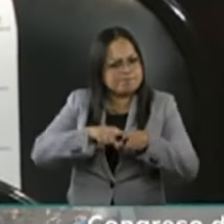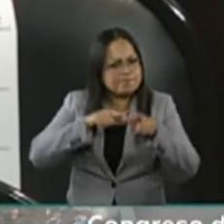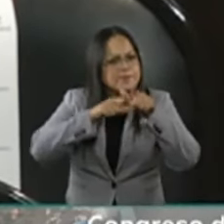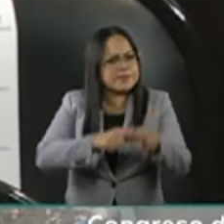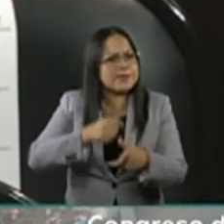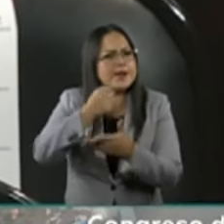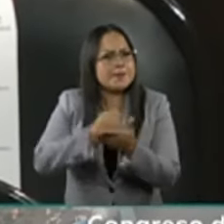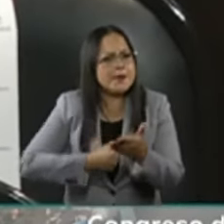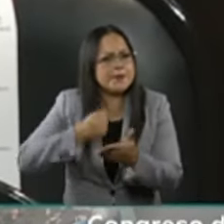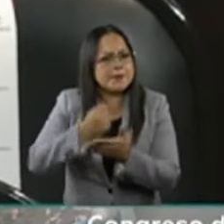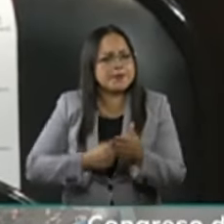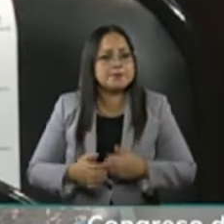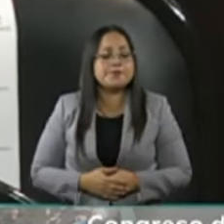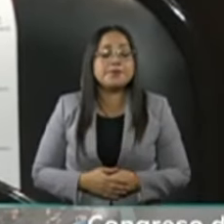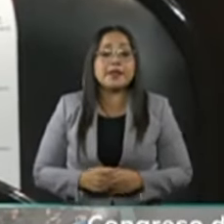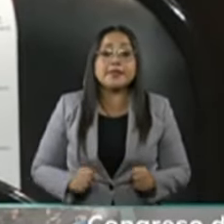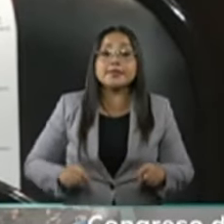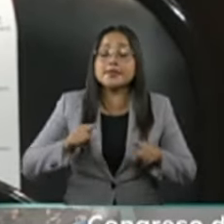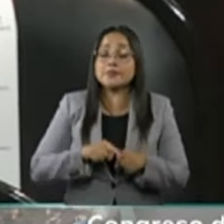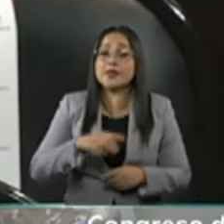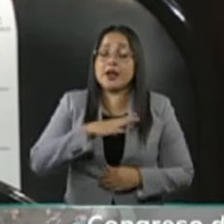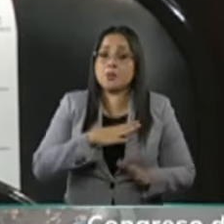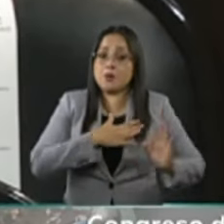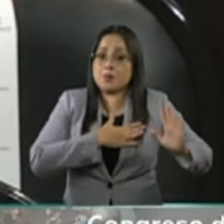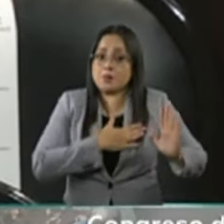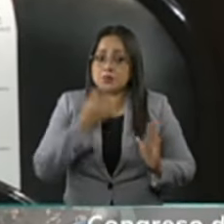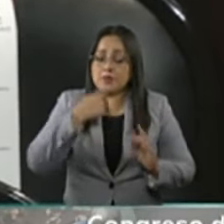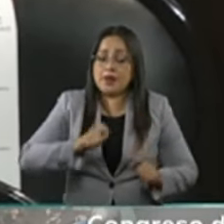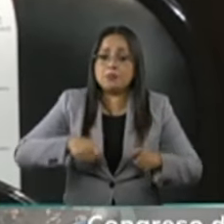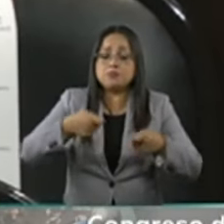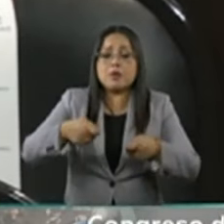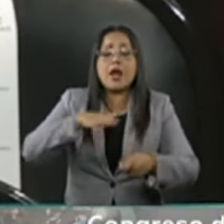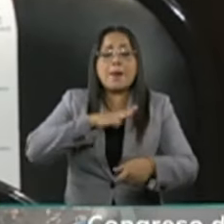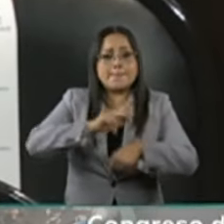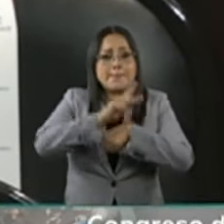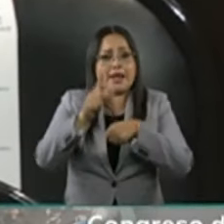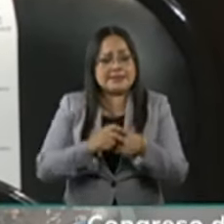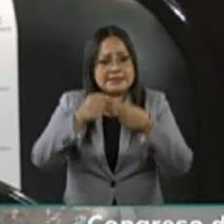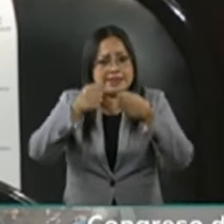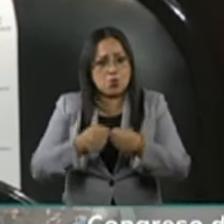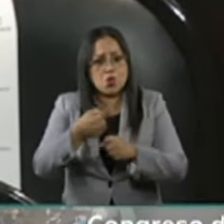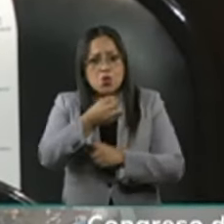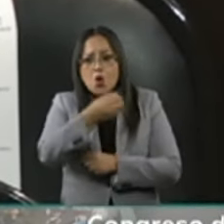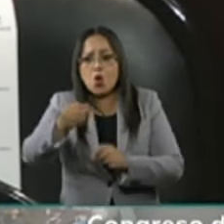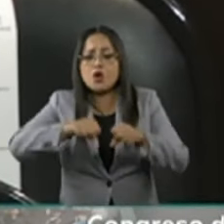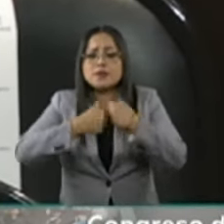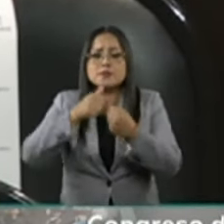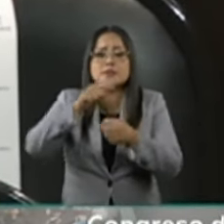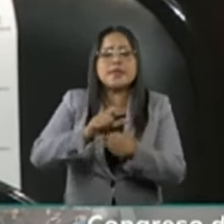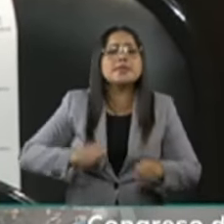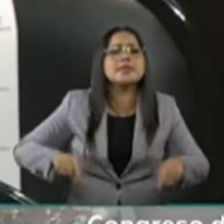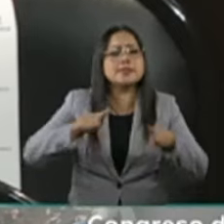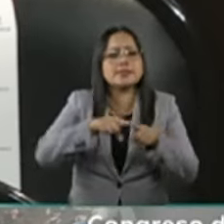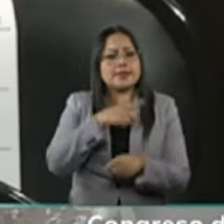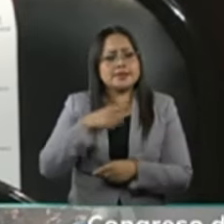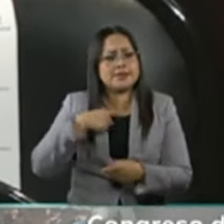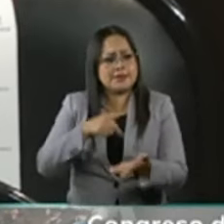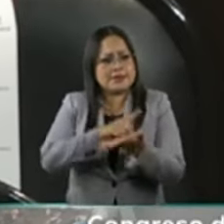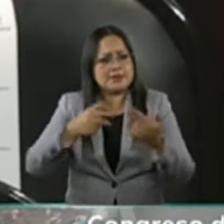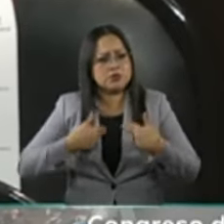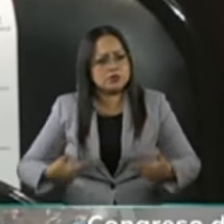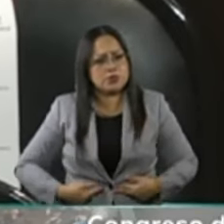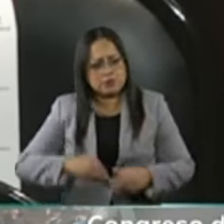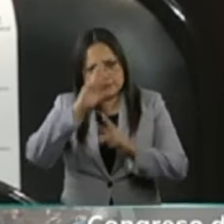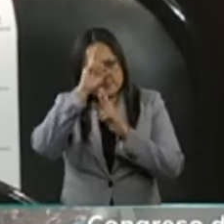también está comprometido para avanzar en tener un país seguro, con armonía social y en el que se respeten los derechos